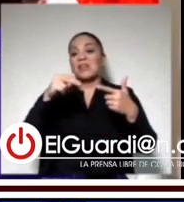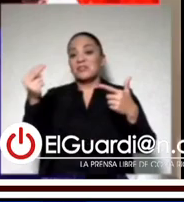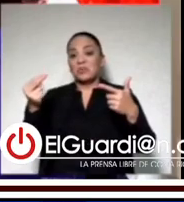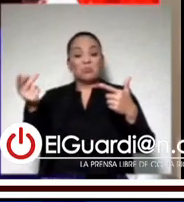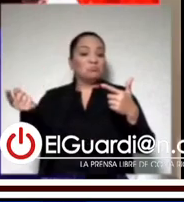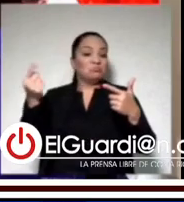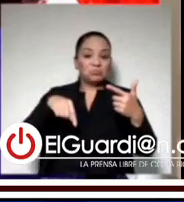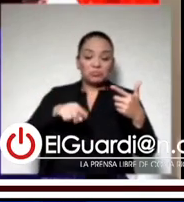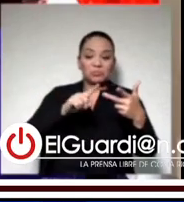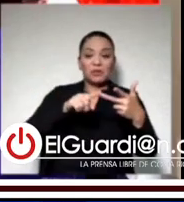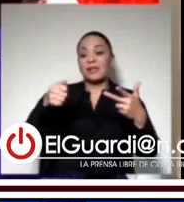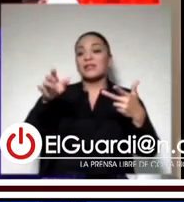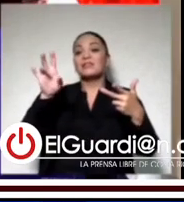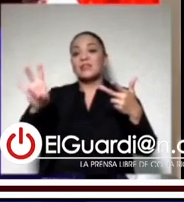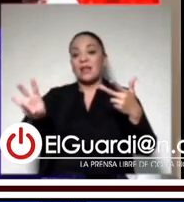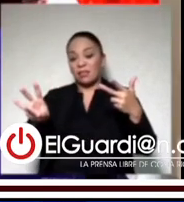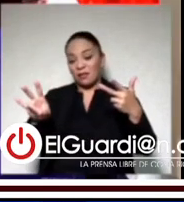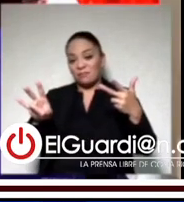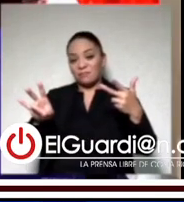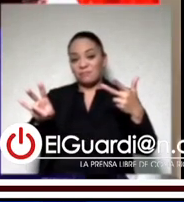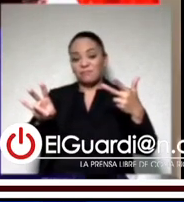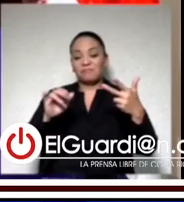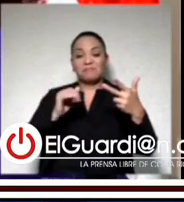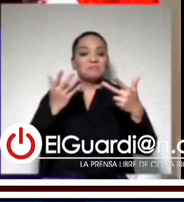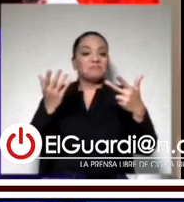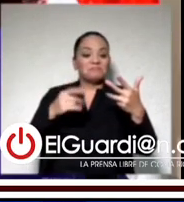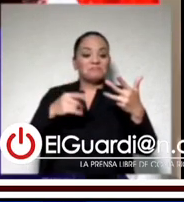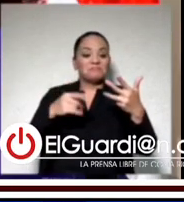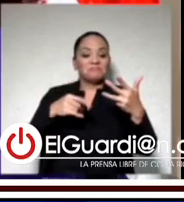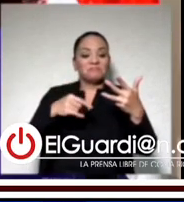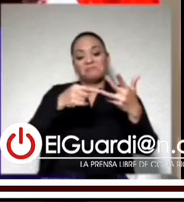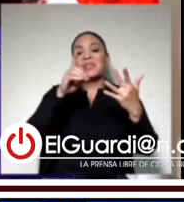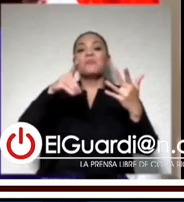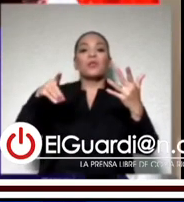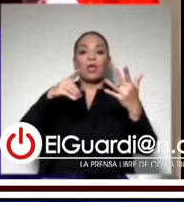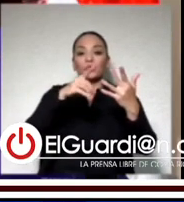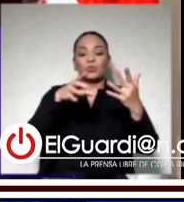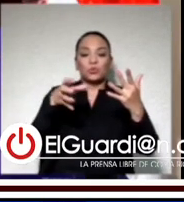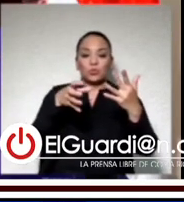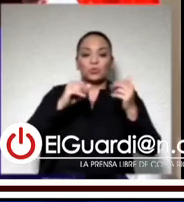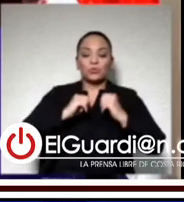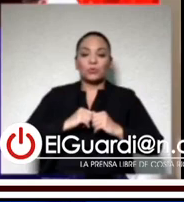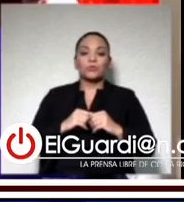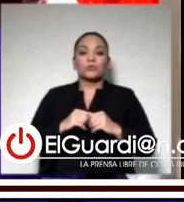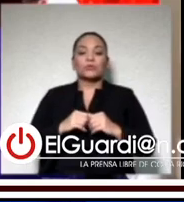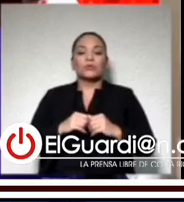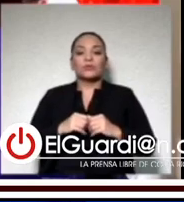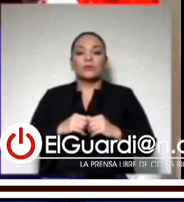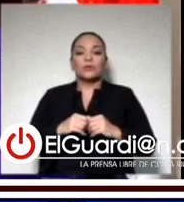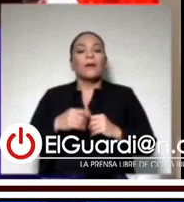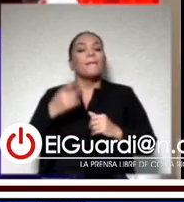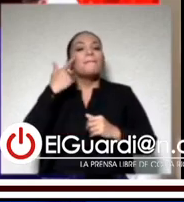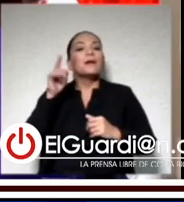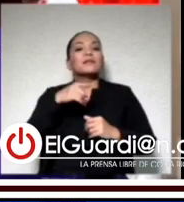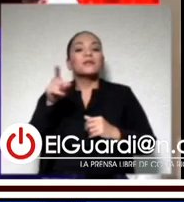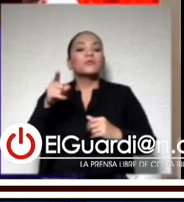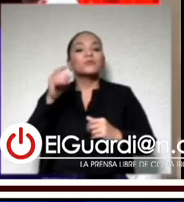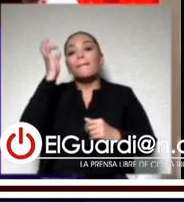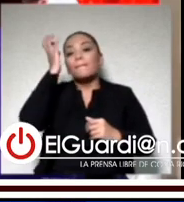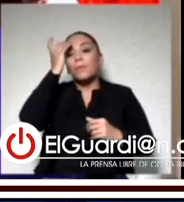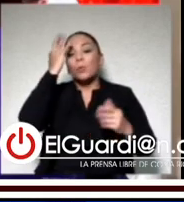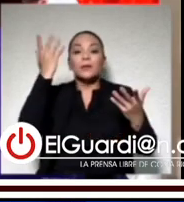7, más una serie de diputados que pareciera están preocupadísimos